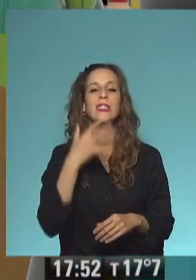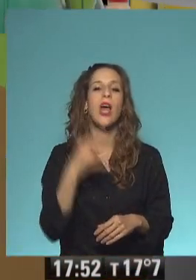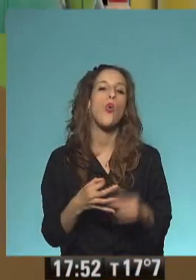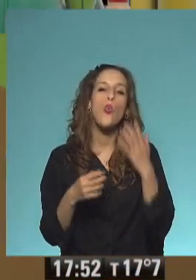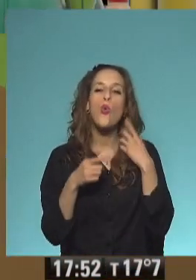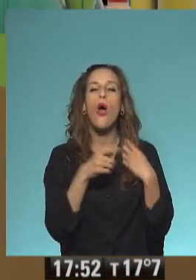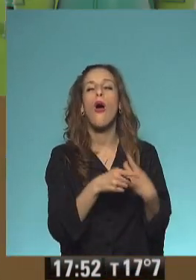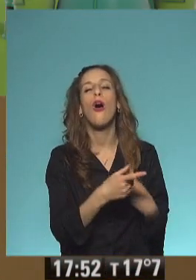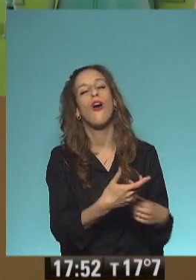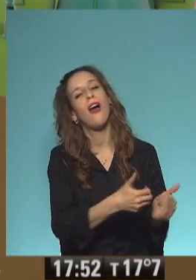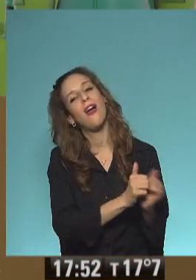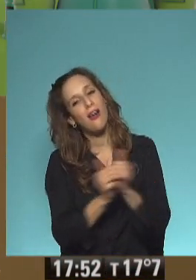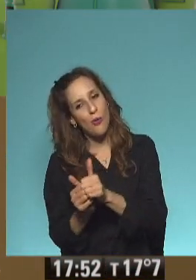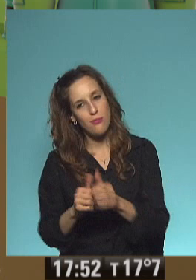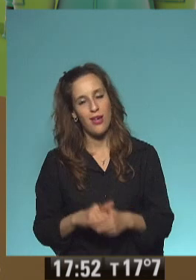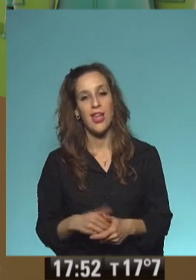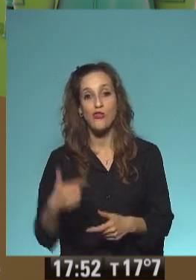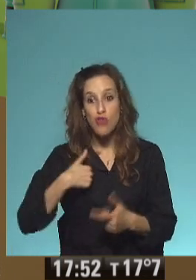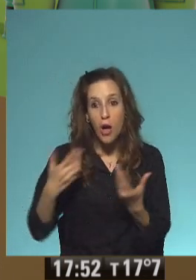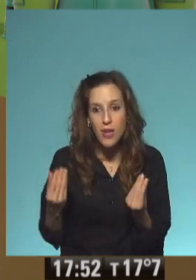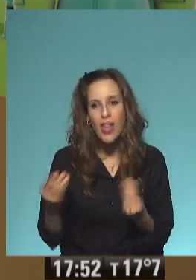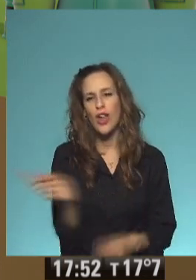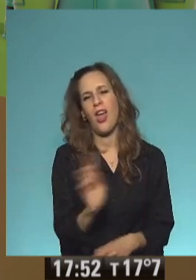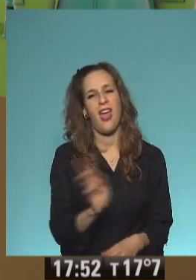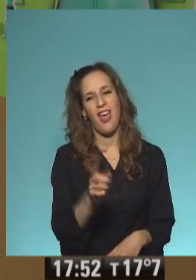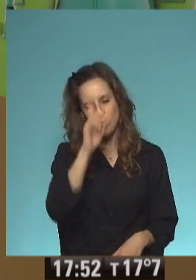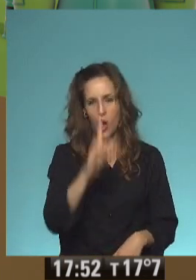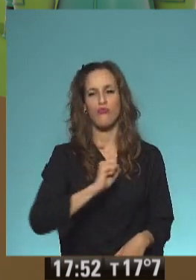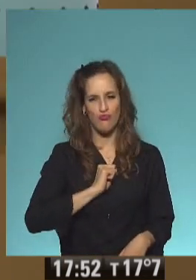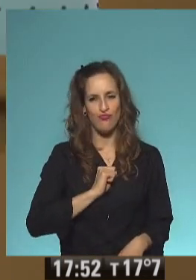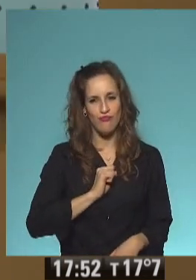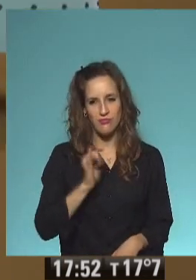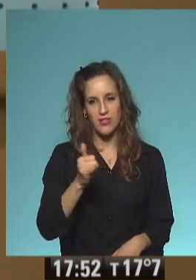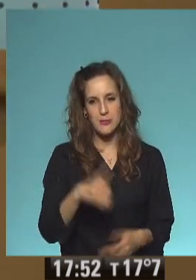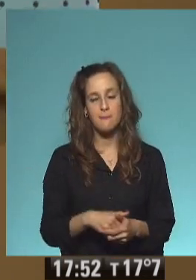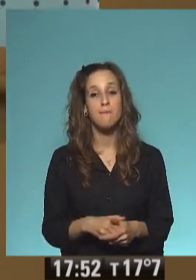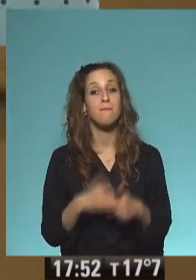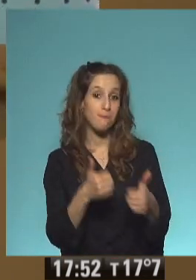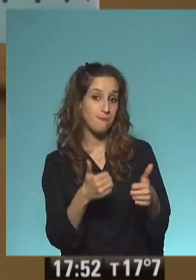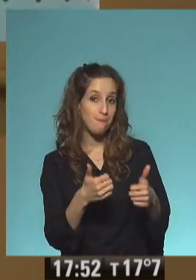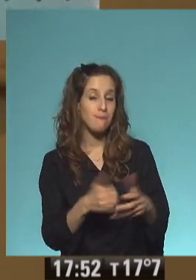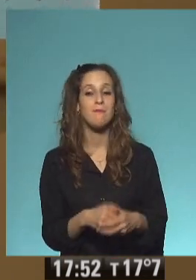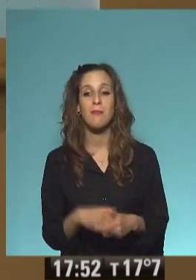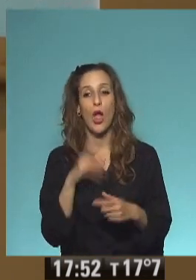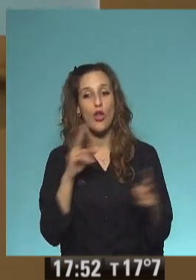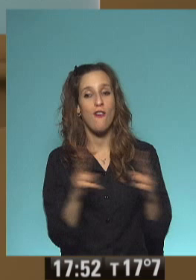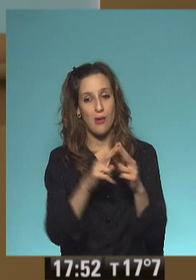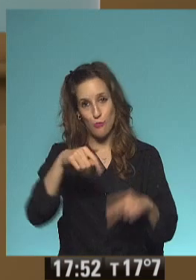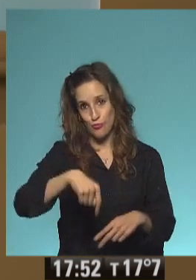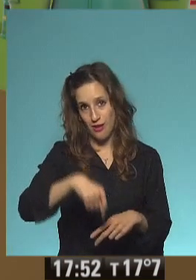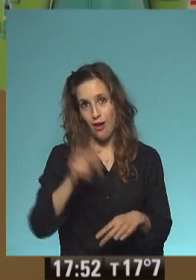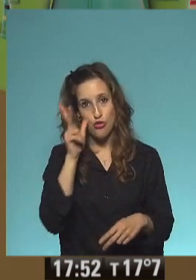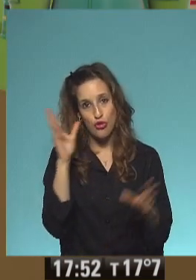me acompaña. ¿Miedo? No, yo soy muy valiente. Acá no existe el miedo. Buenísimo. Nos encontramos acá a las